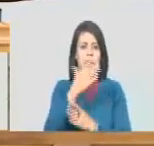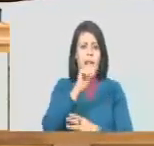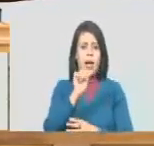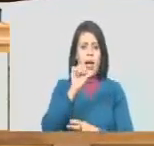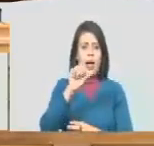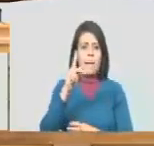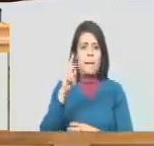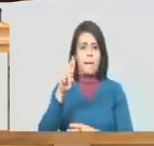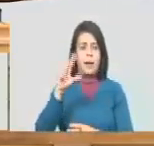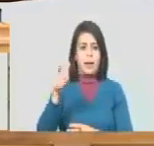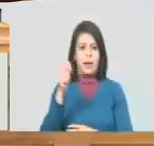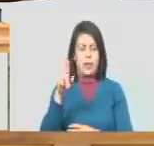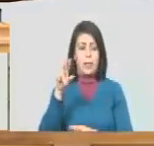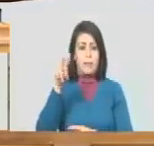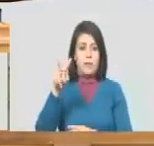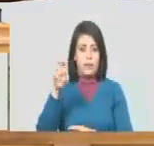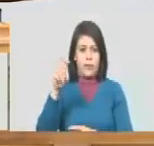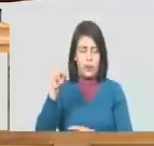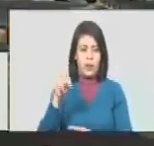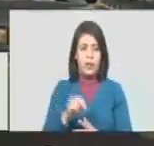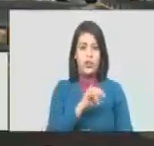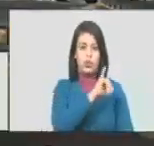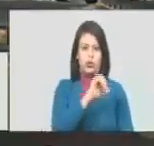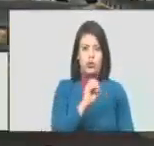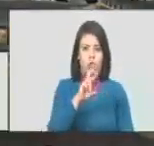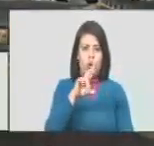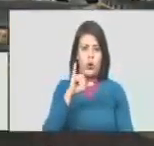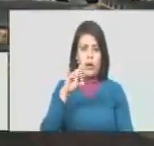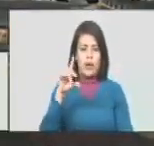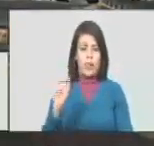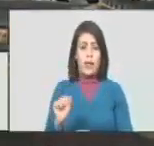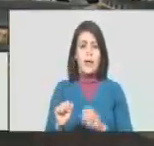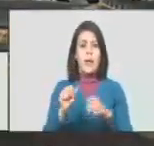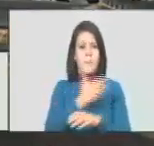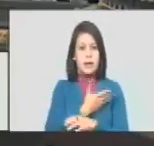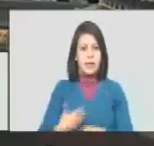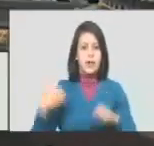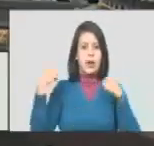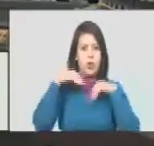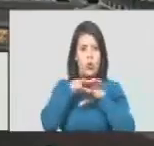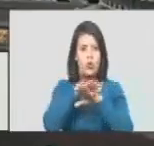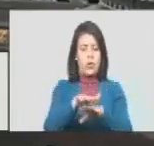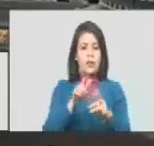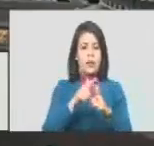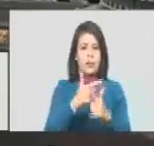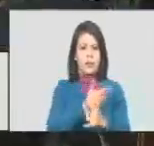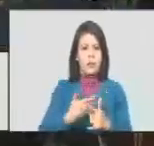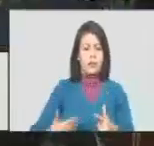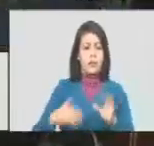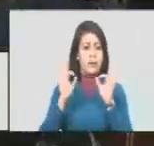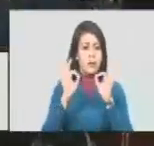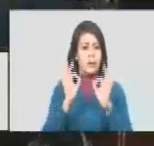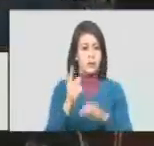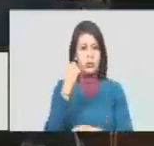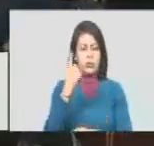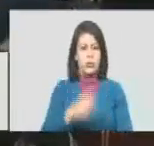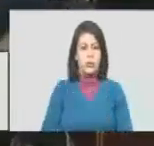Asperger de Venezuela, Fundasperven, Zoraida Ramírez, presidenta de CONAPDIS, Josmar Mijares, presidente de Especialmente